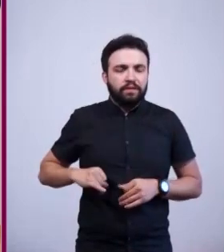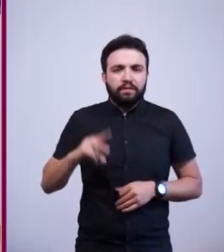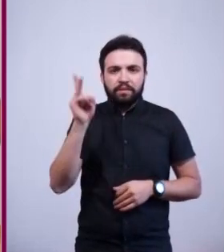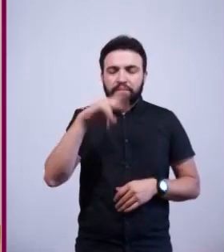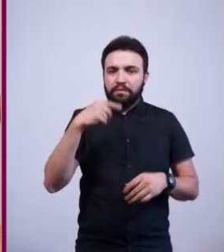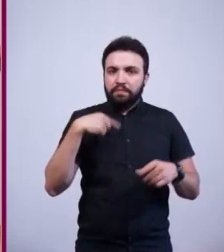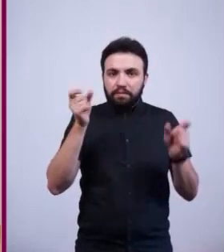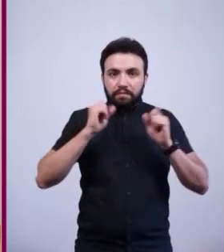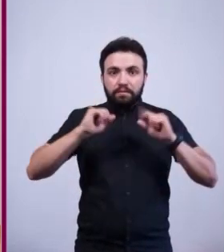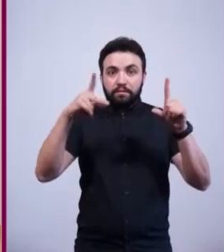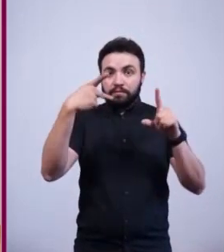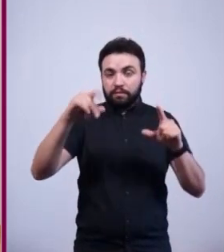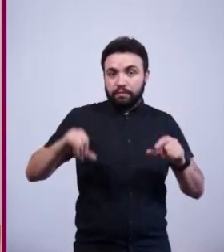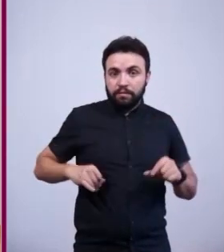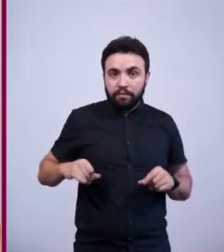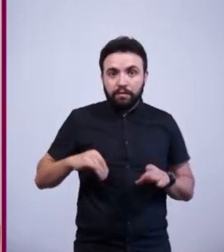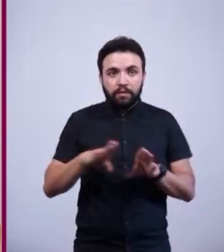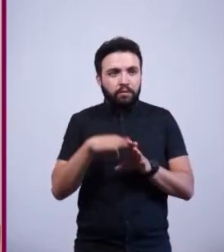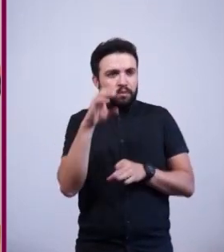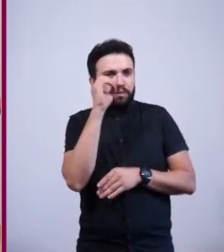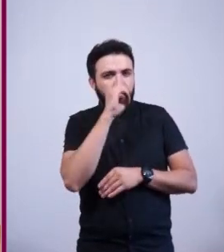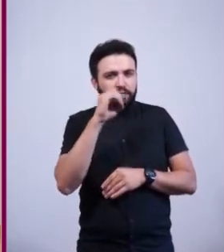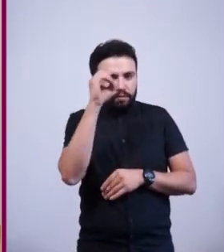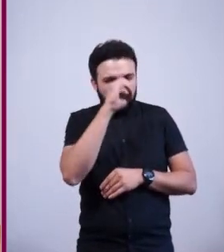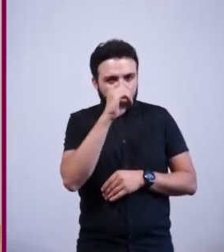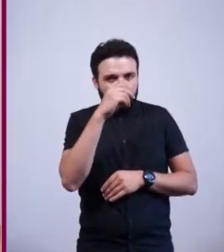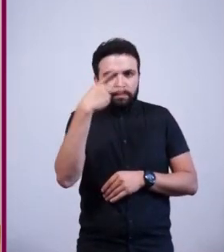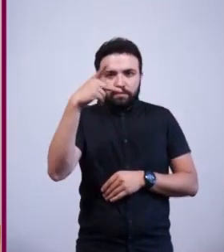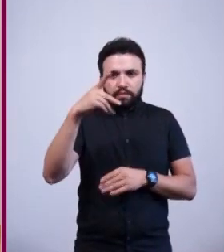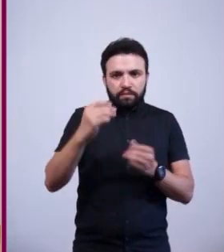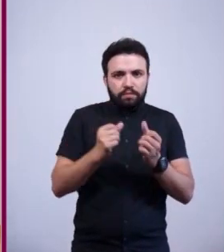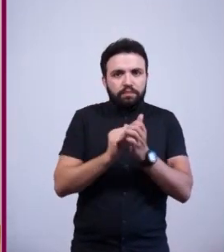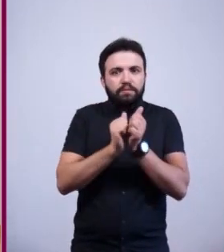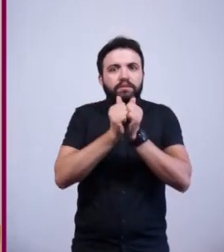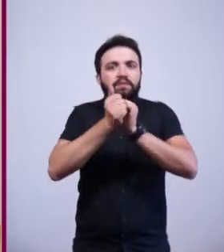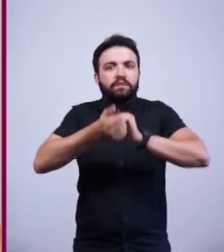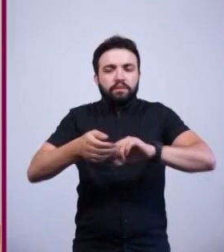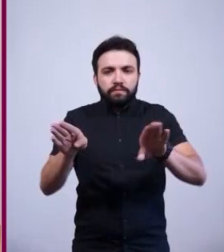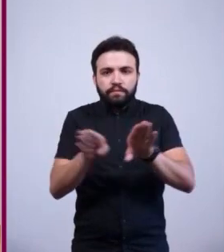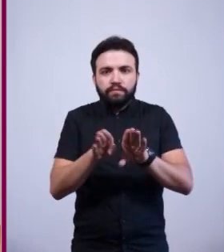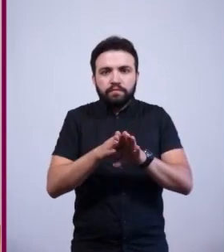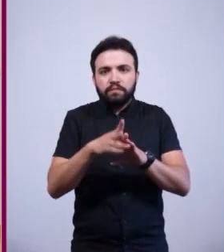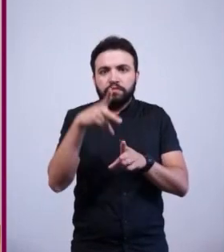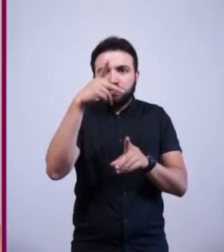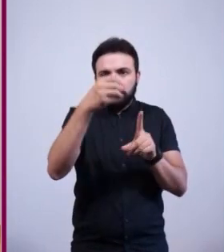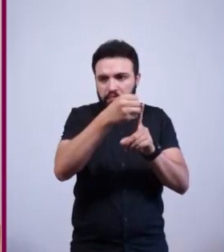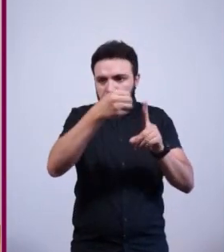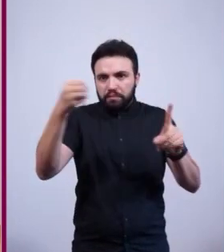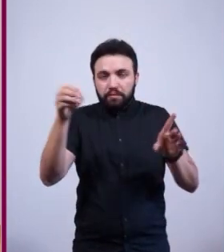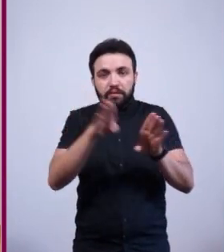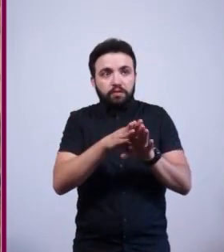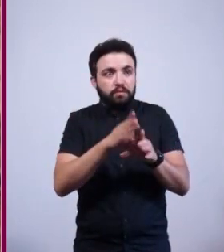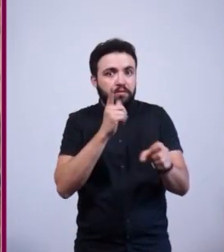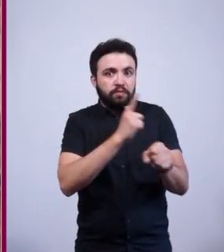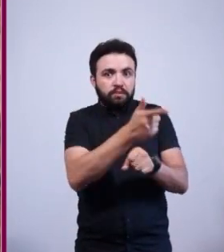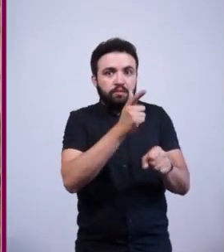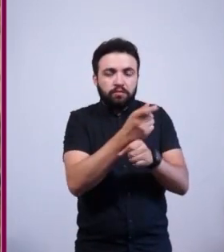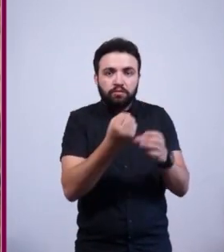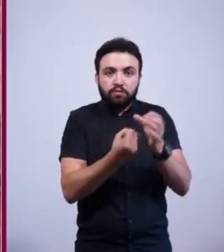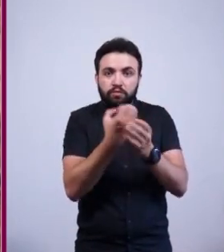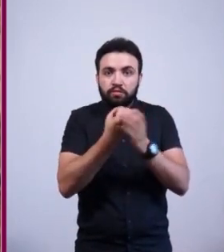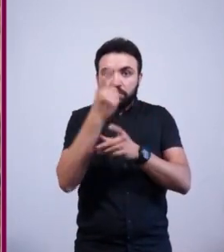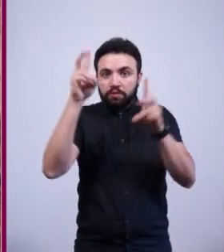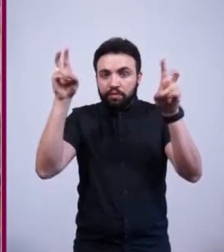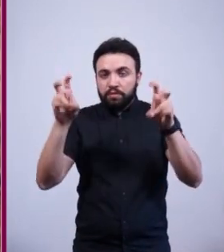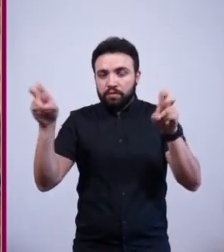Qué increíble que gracias a su interés y curiosidad, Florencia va creando su obra y descubriendo nuevas temáticas constantemente. Pues ahora,